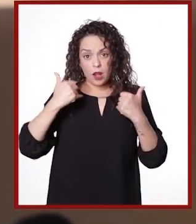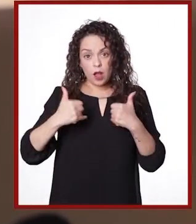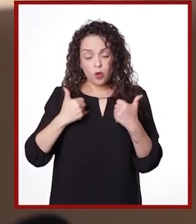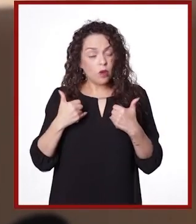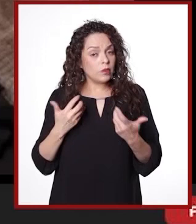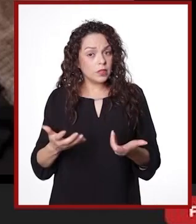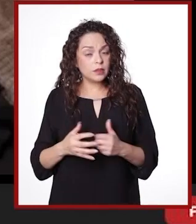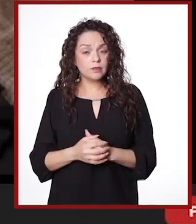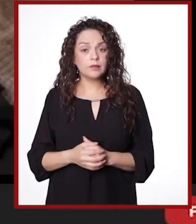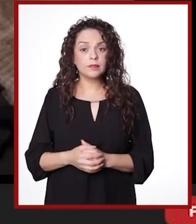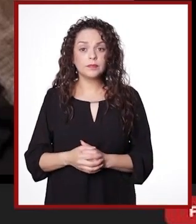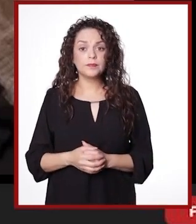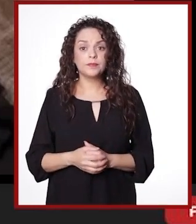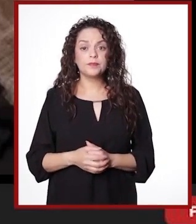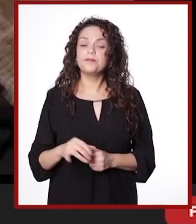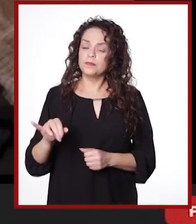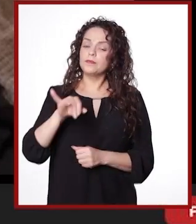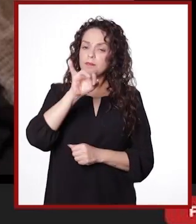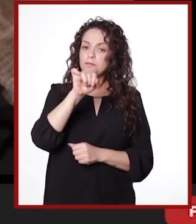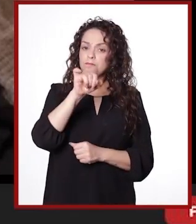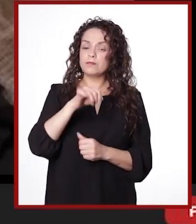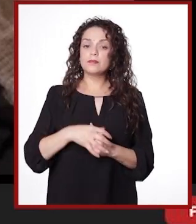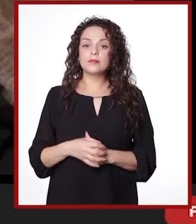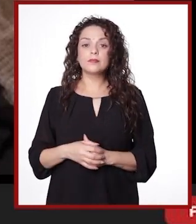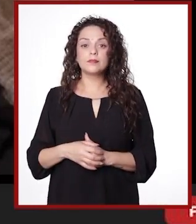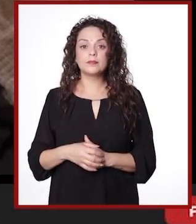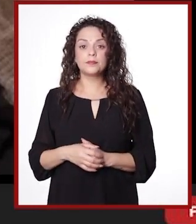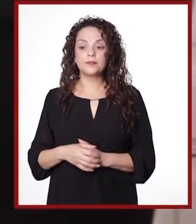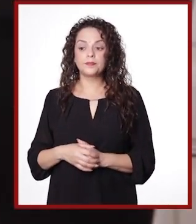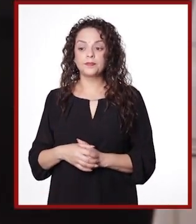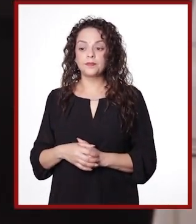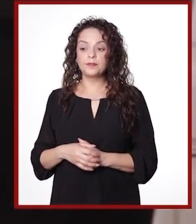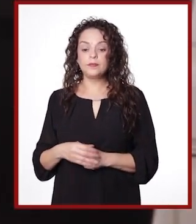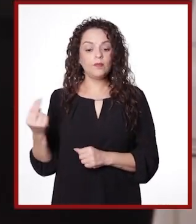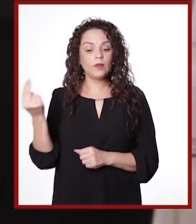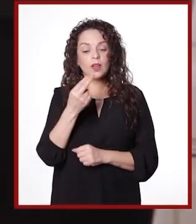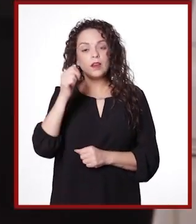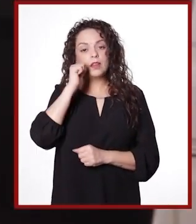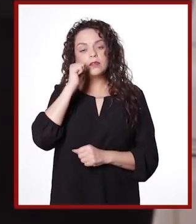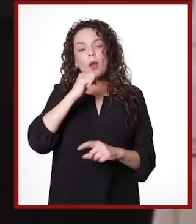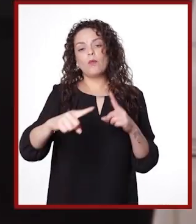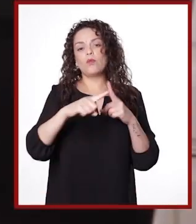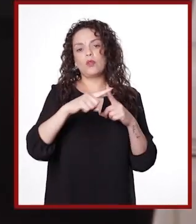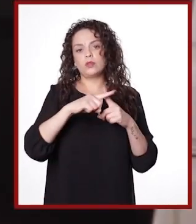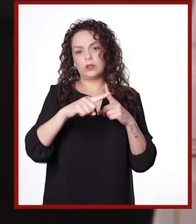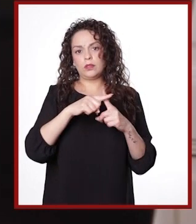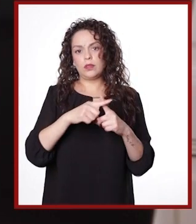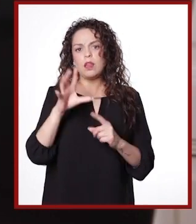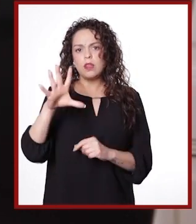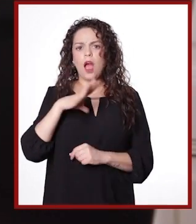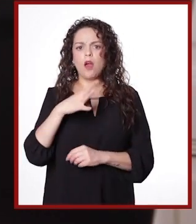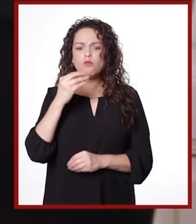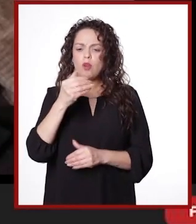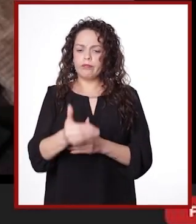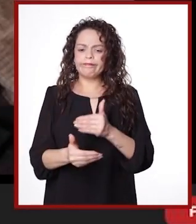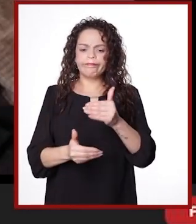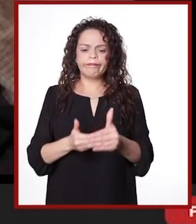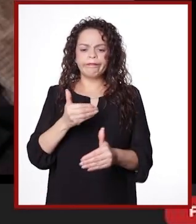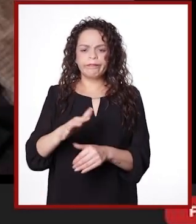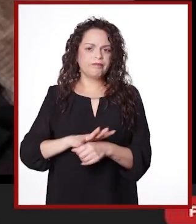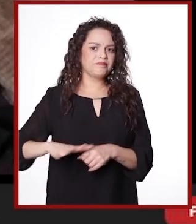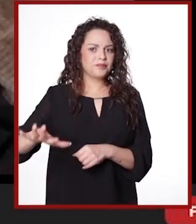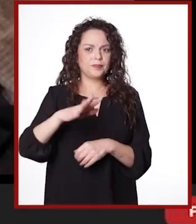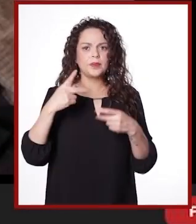viendo? Sí, completamente ser positivos. Muchos de los avances que ha tenido la población